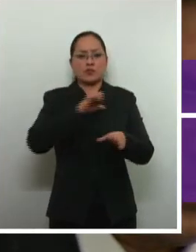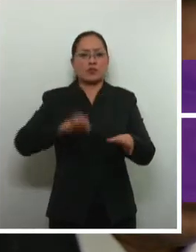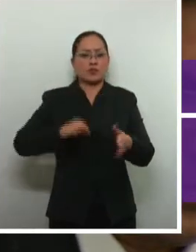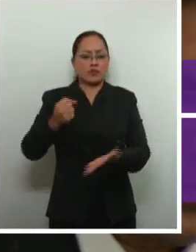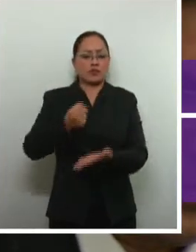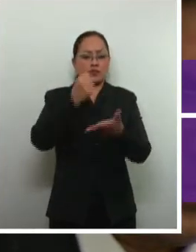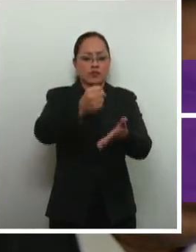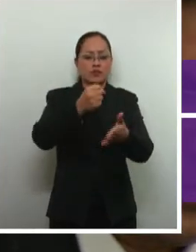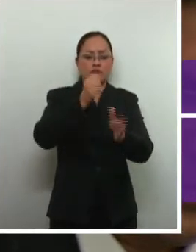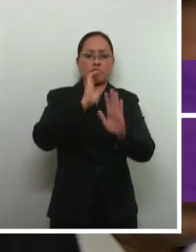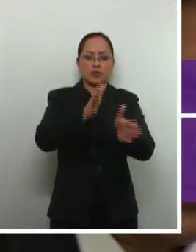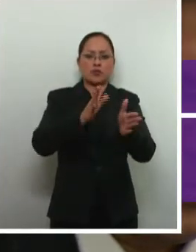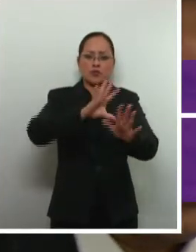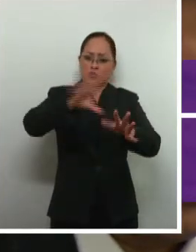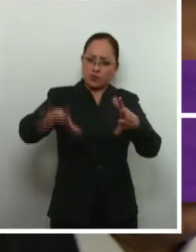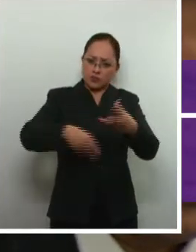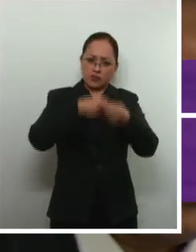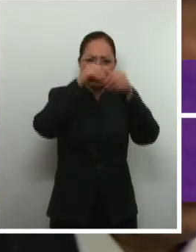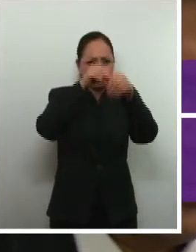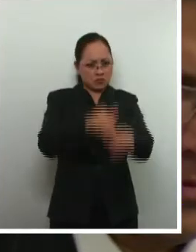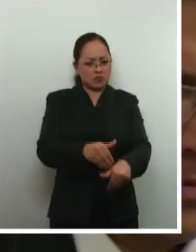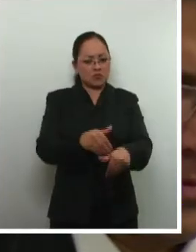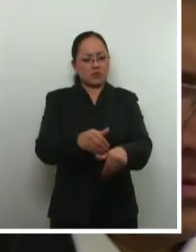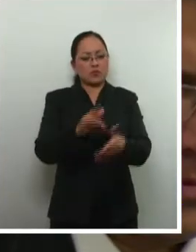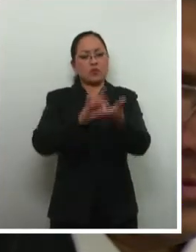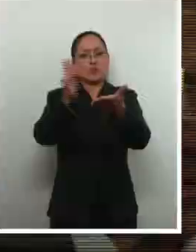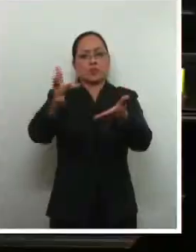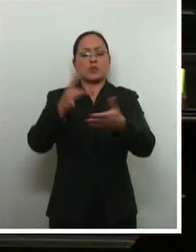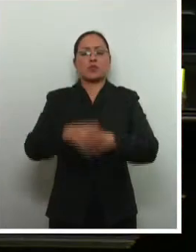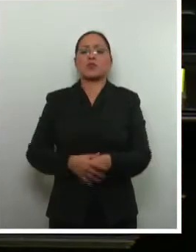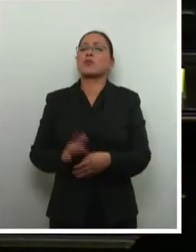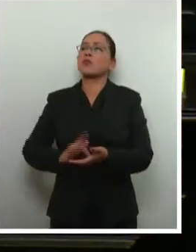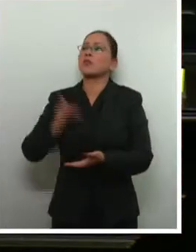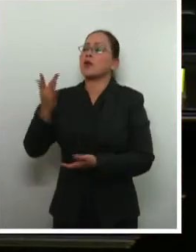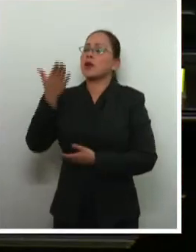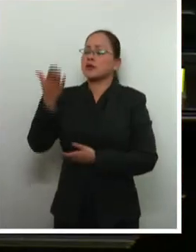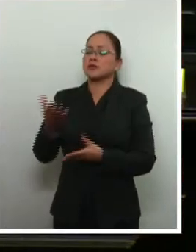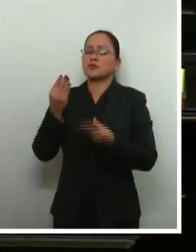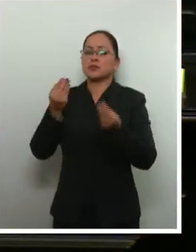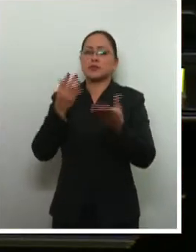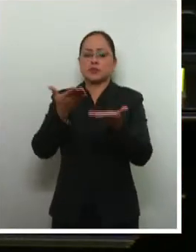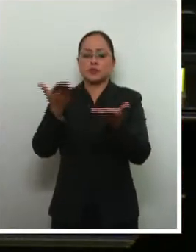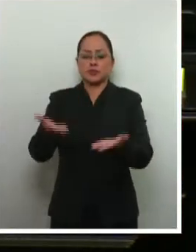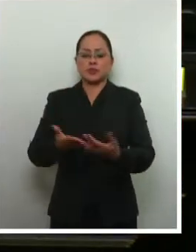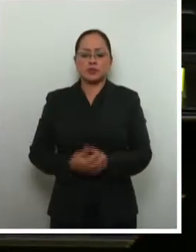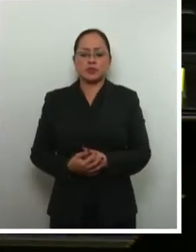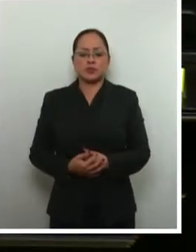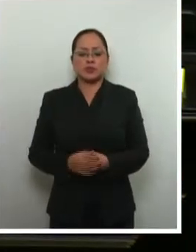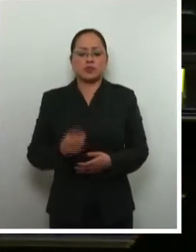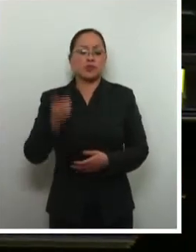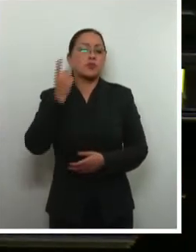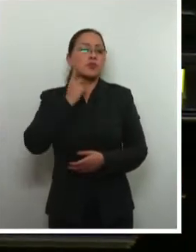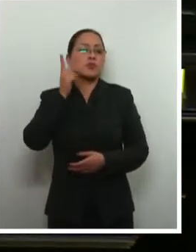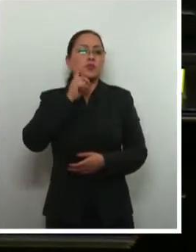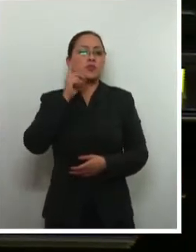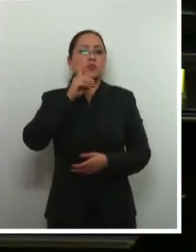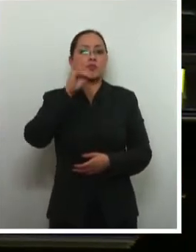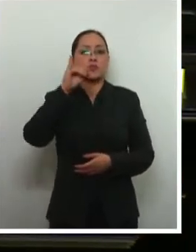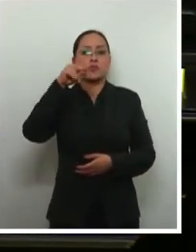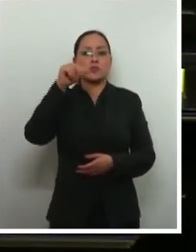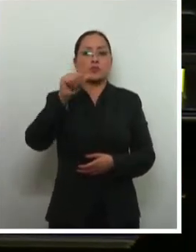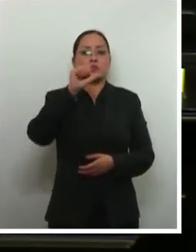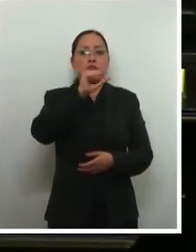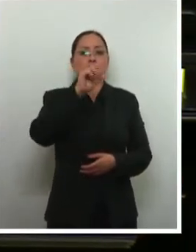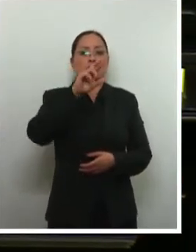nos quedamos en el término de la mega reserva. Gracias. Al contrario, ustedes, muchísimas gracias, diputada Diana